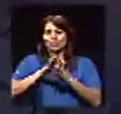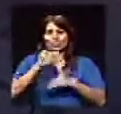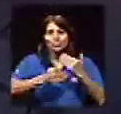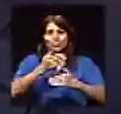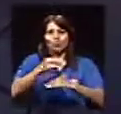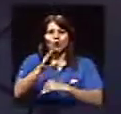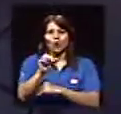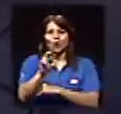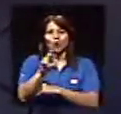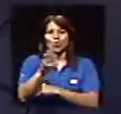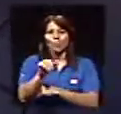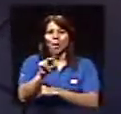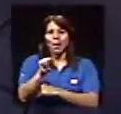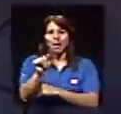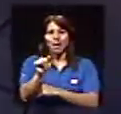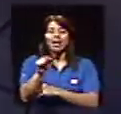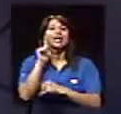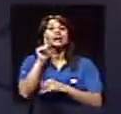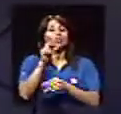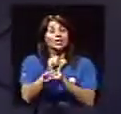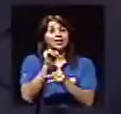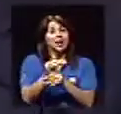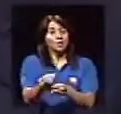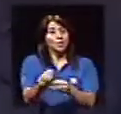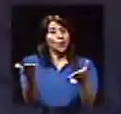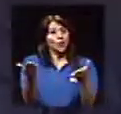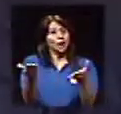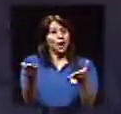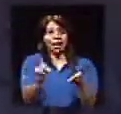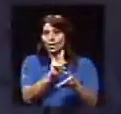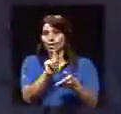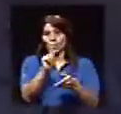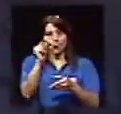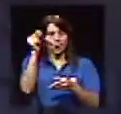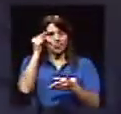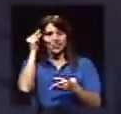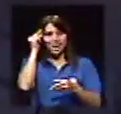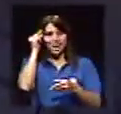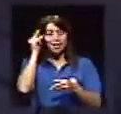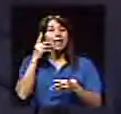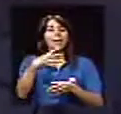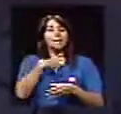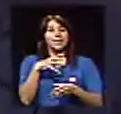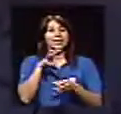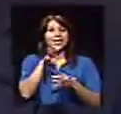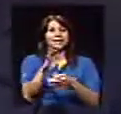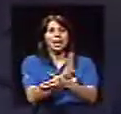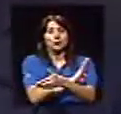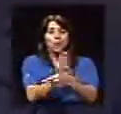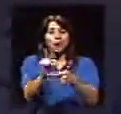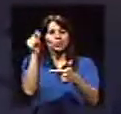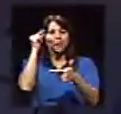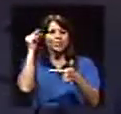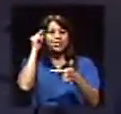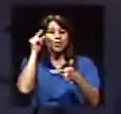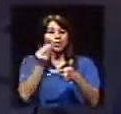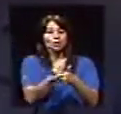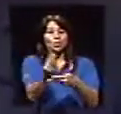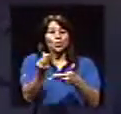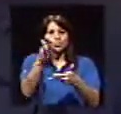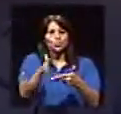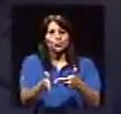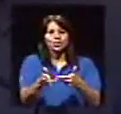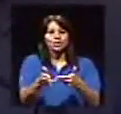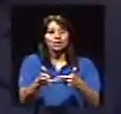entidad pública, de carácter pública no estatal, que pertenece a los bancos, pertenece al Estado y pertenece a los productores, y es una